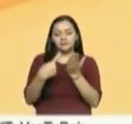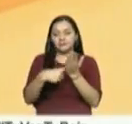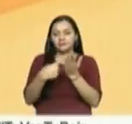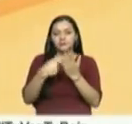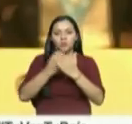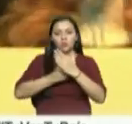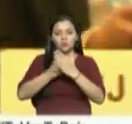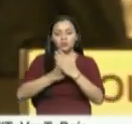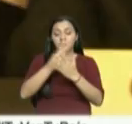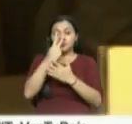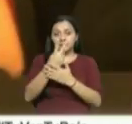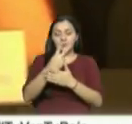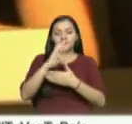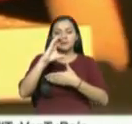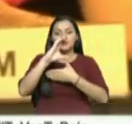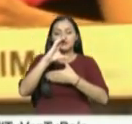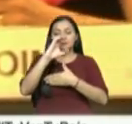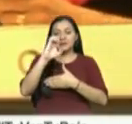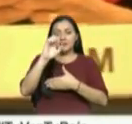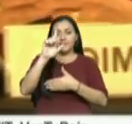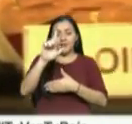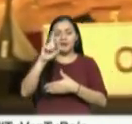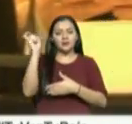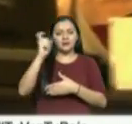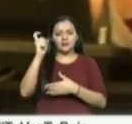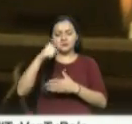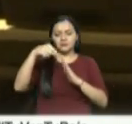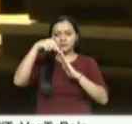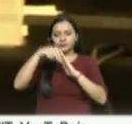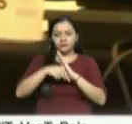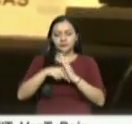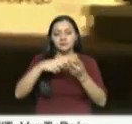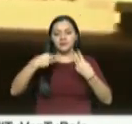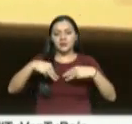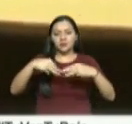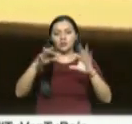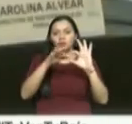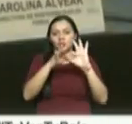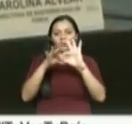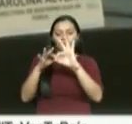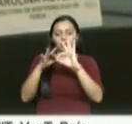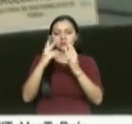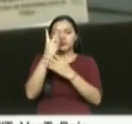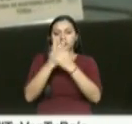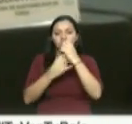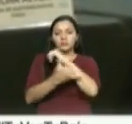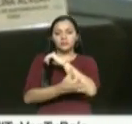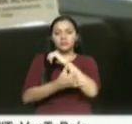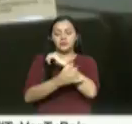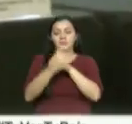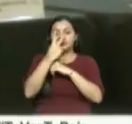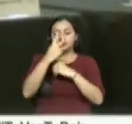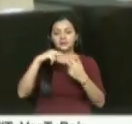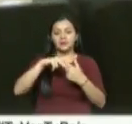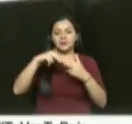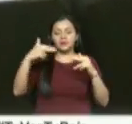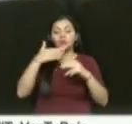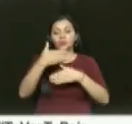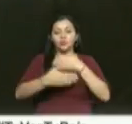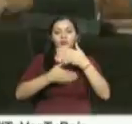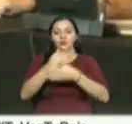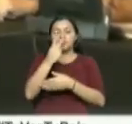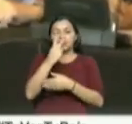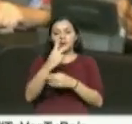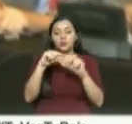de evasión, la CEPAL indica que es necesario profundizar los mecanismos de cooperación entre países y bloques regionales, para lo cual